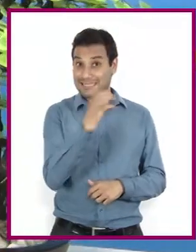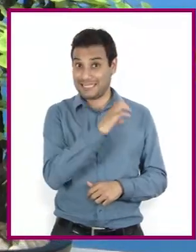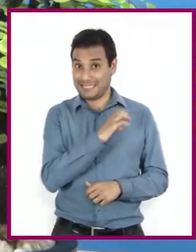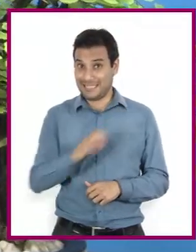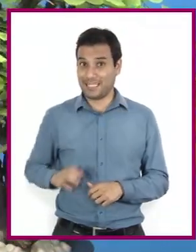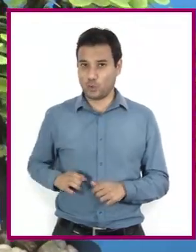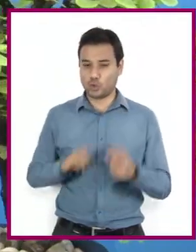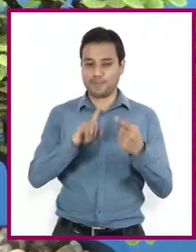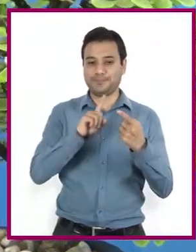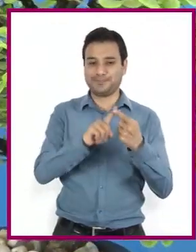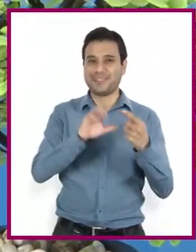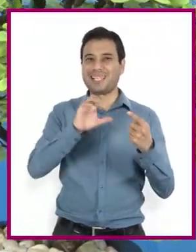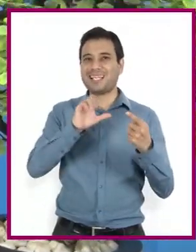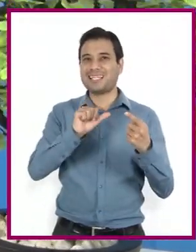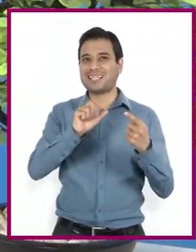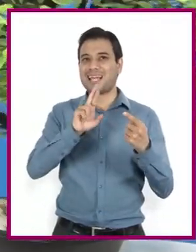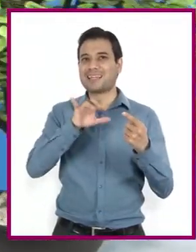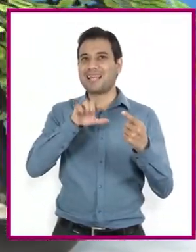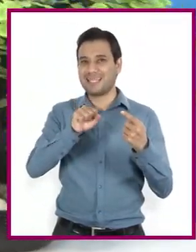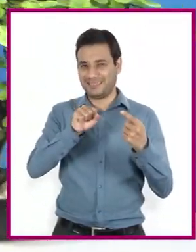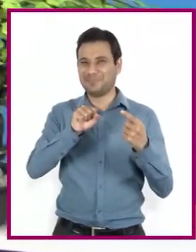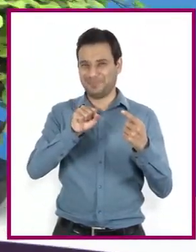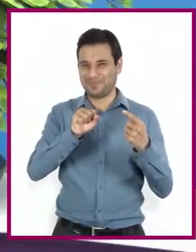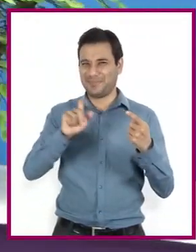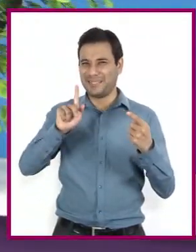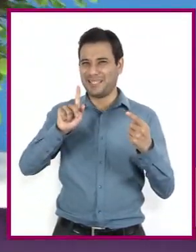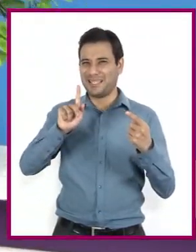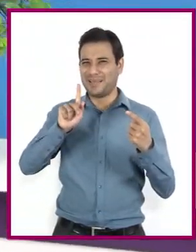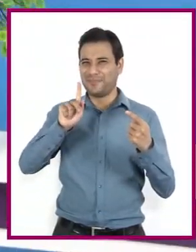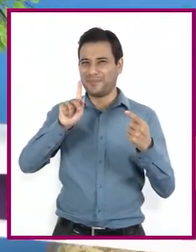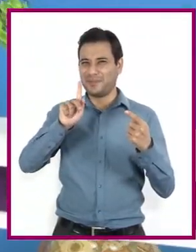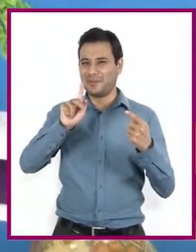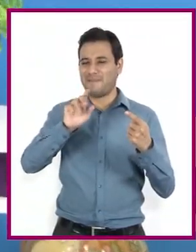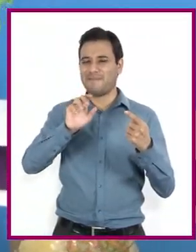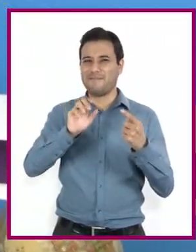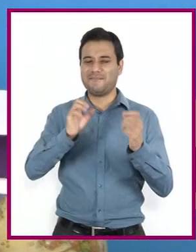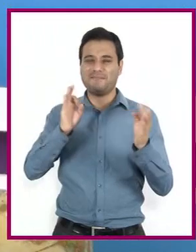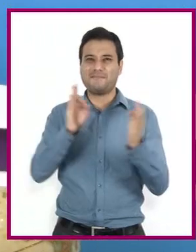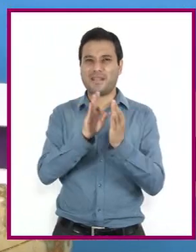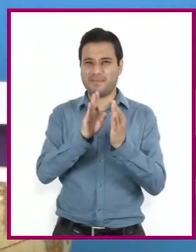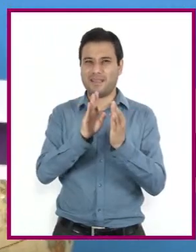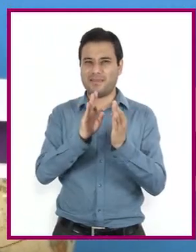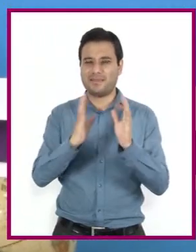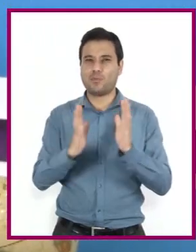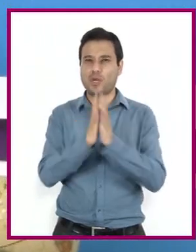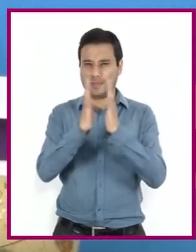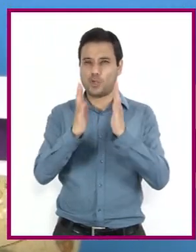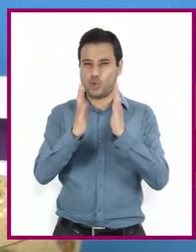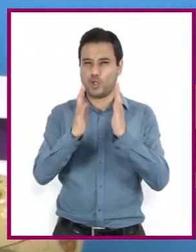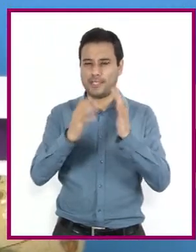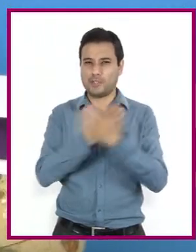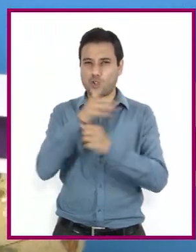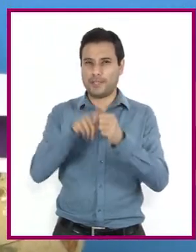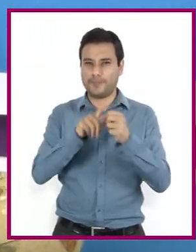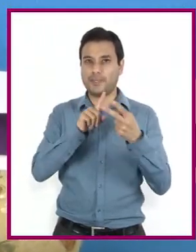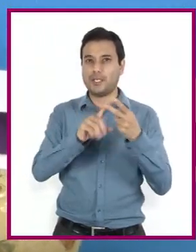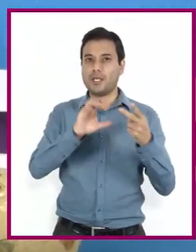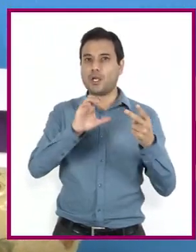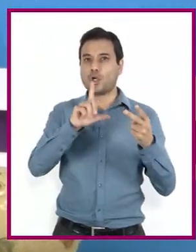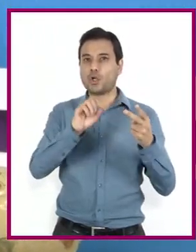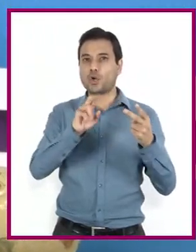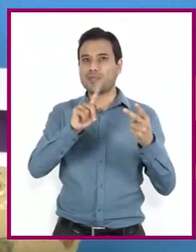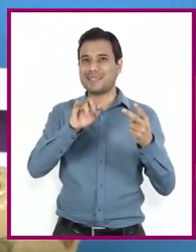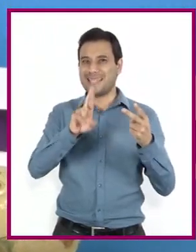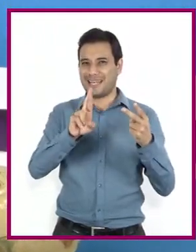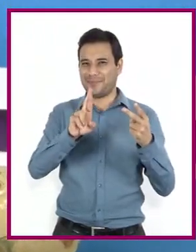candidatos: Cuauhtémoc Cárdenas, candidato del Frente Democrático Nacional; Manuel Cloutier, representante del